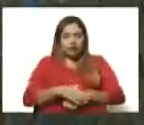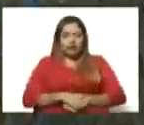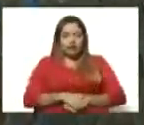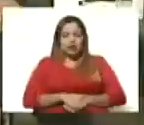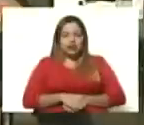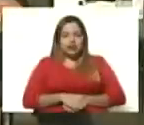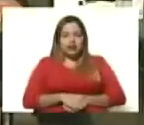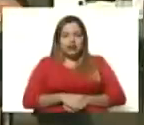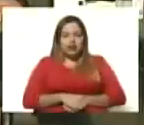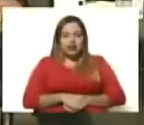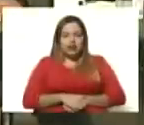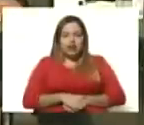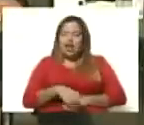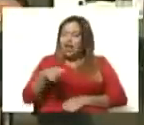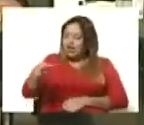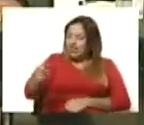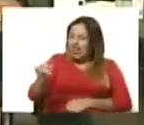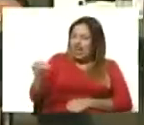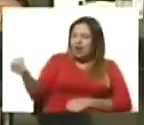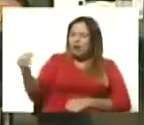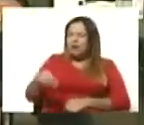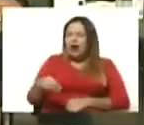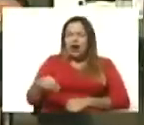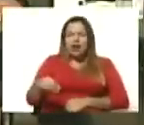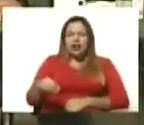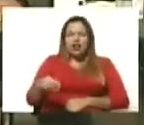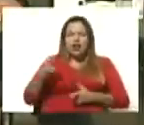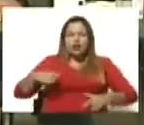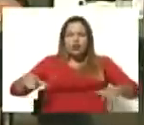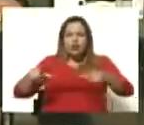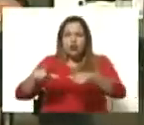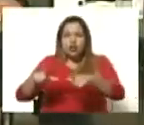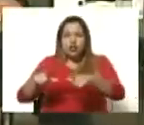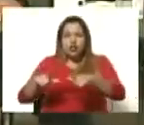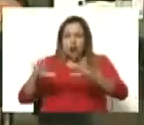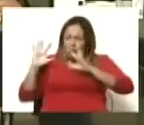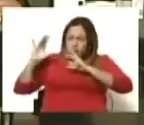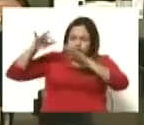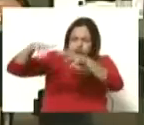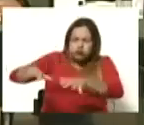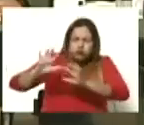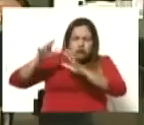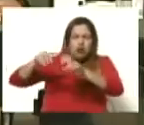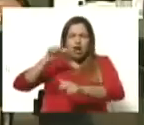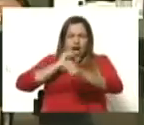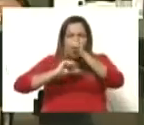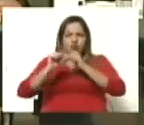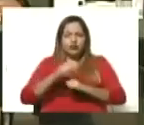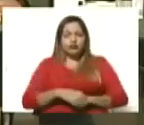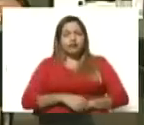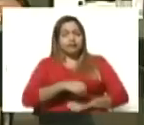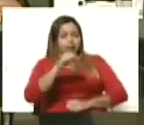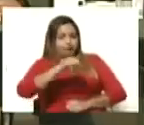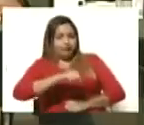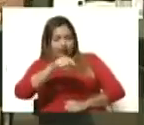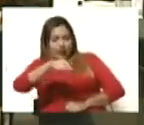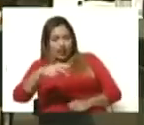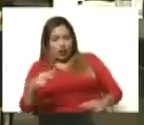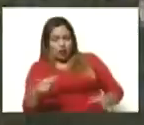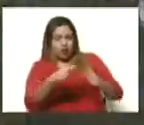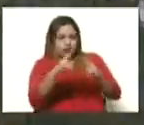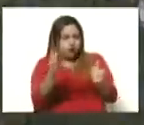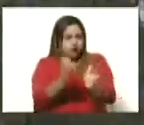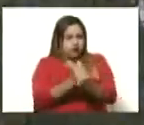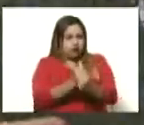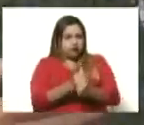Ahí fue, explosión. Claro, el mayor punto de... Implosión, pues, explosión. Correcto. Ahí encontramos, presidente,